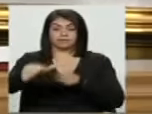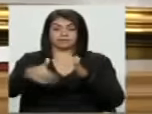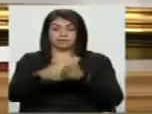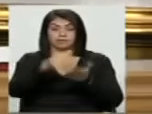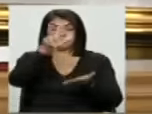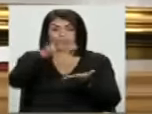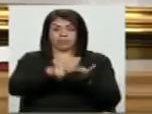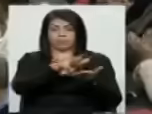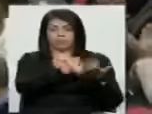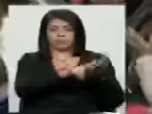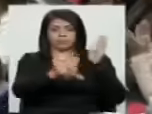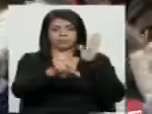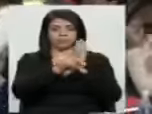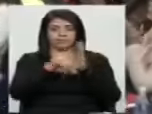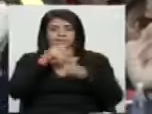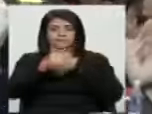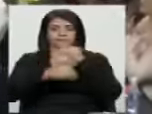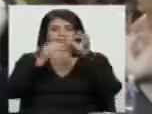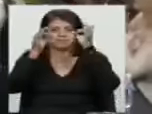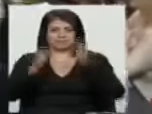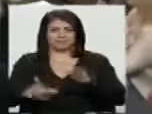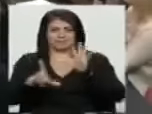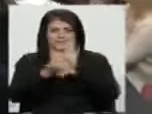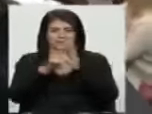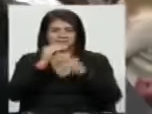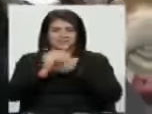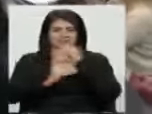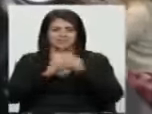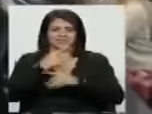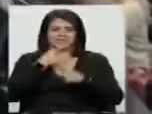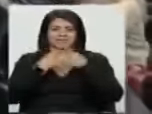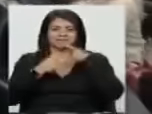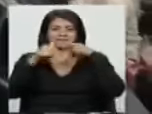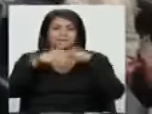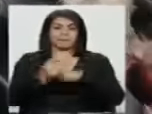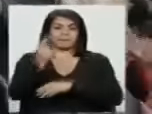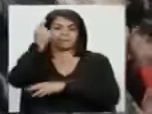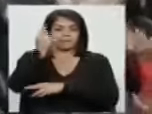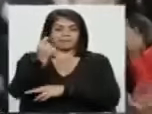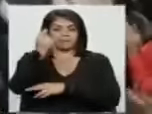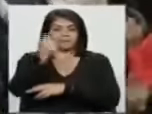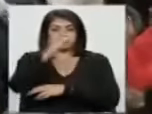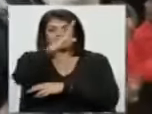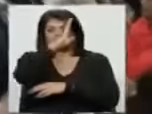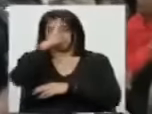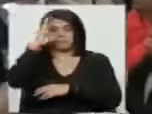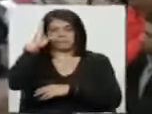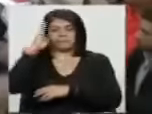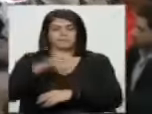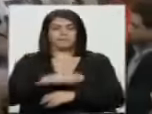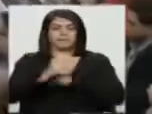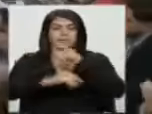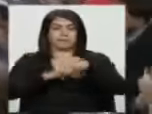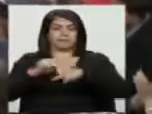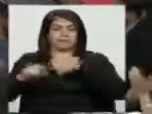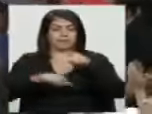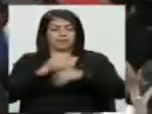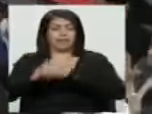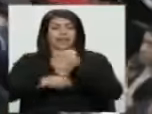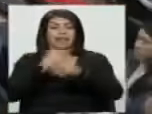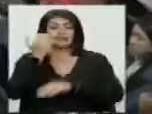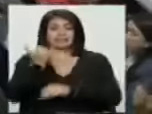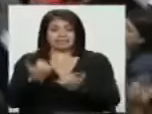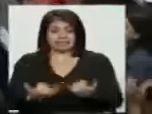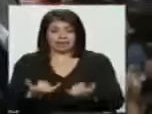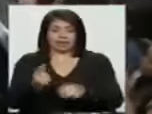estas leyes, donde está incluida la ley que acaba de señalar el diputado Diosdado Cabello Rondón. Se ordena que de